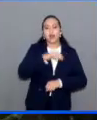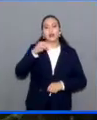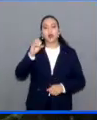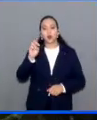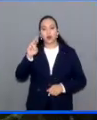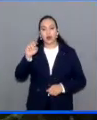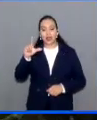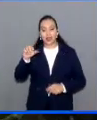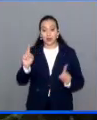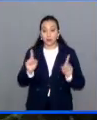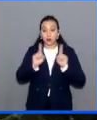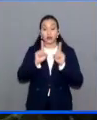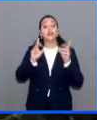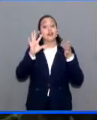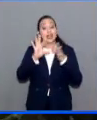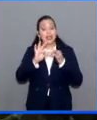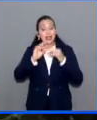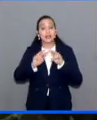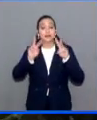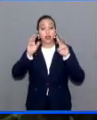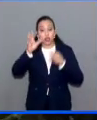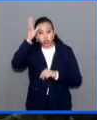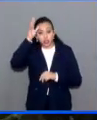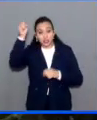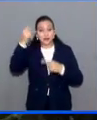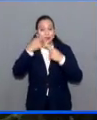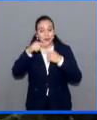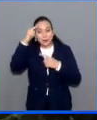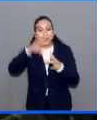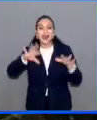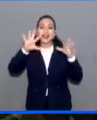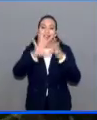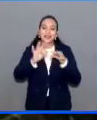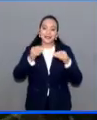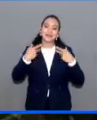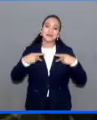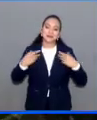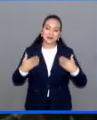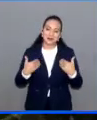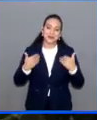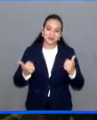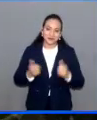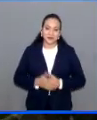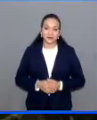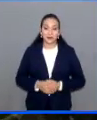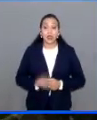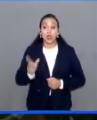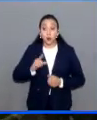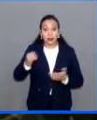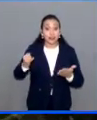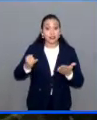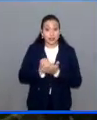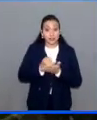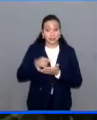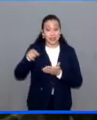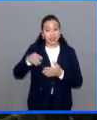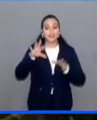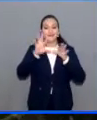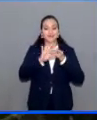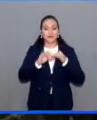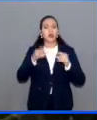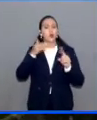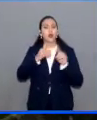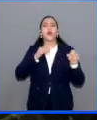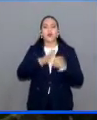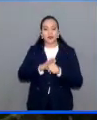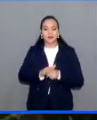que abordará el Tribunal Constitucional del país y el sentido de las decisiones que adoptan. Esto con el fin de acercar los fallos